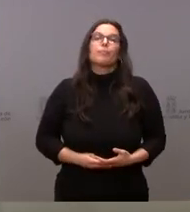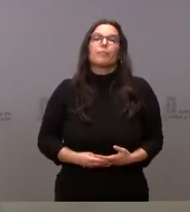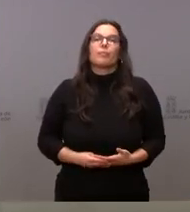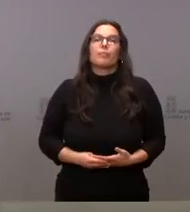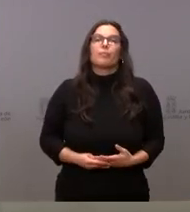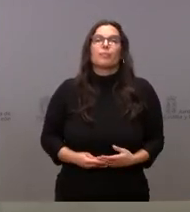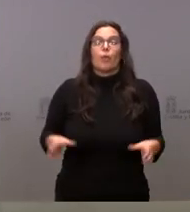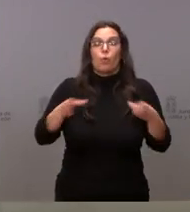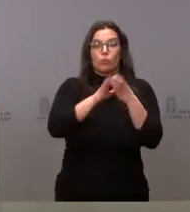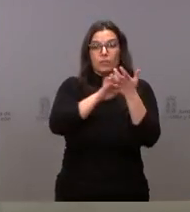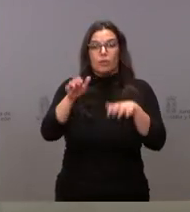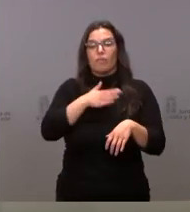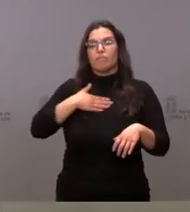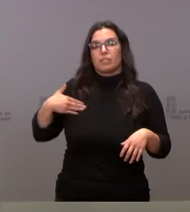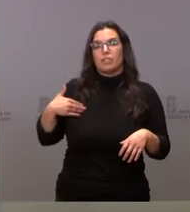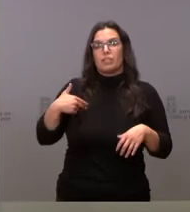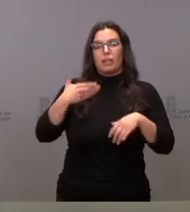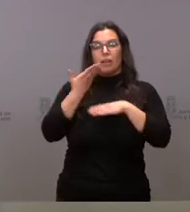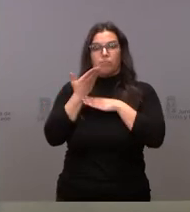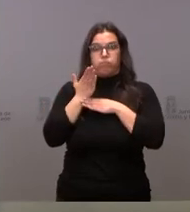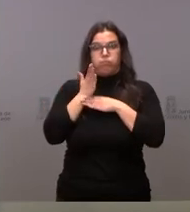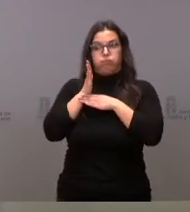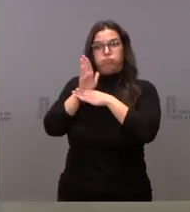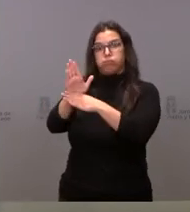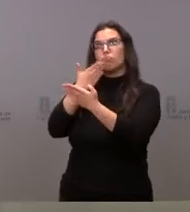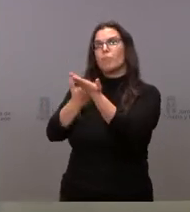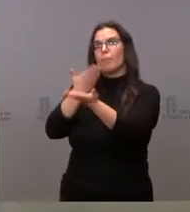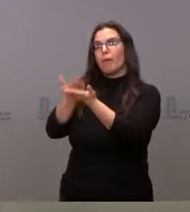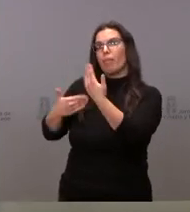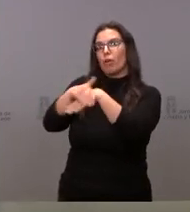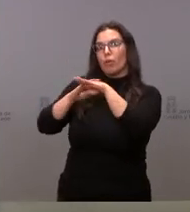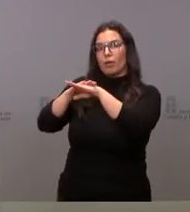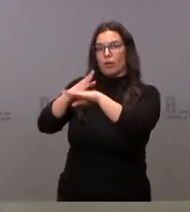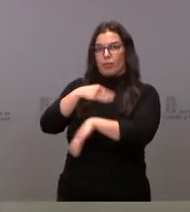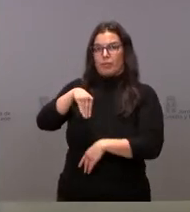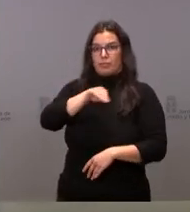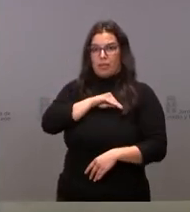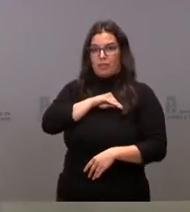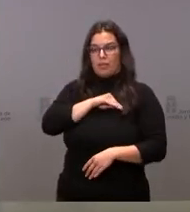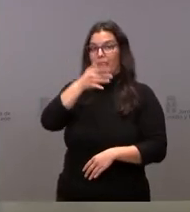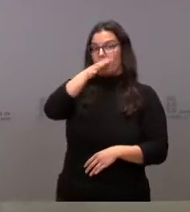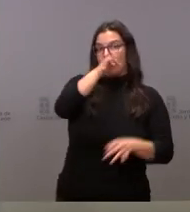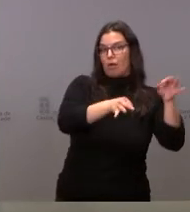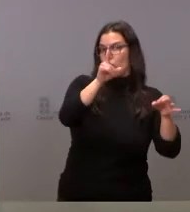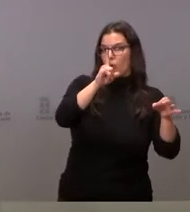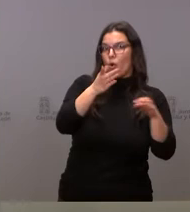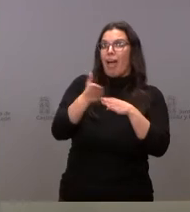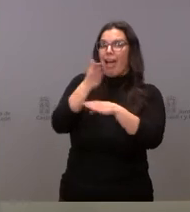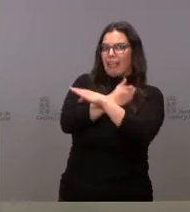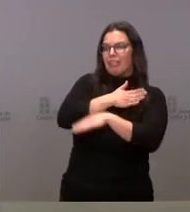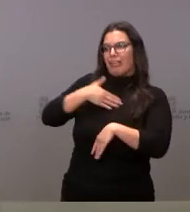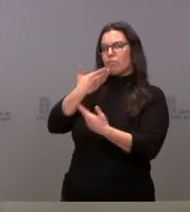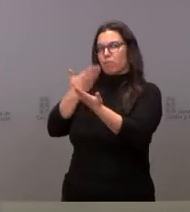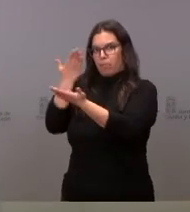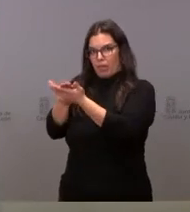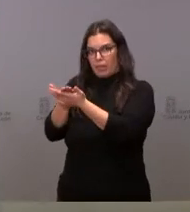presentar un requerimiento al gobierno de españa' previo a la vía judicial para que retire su